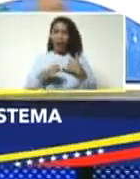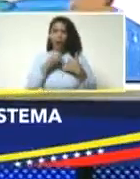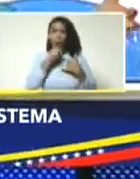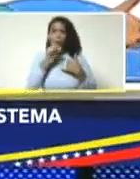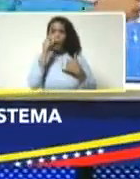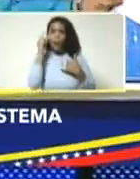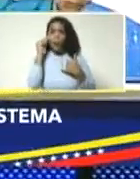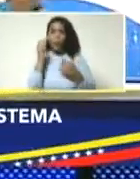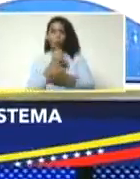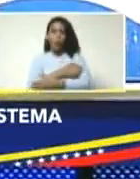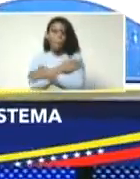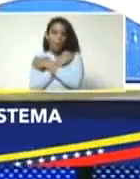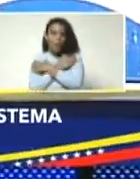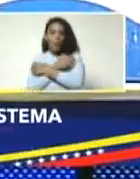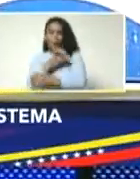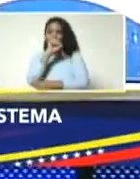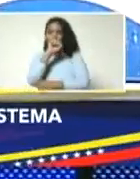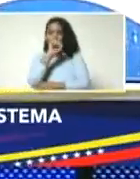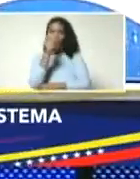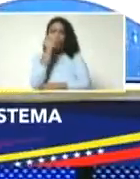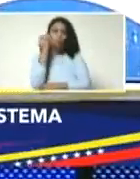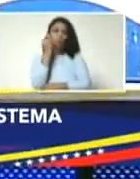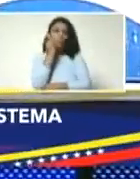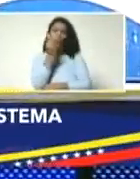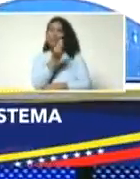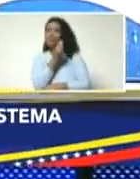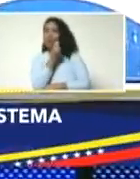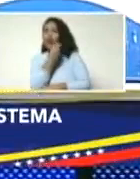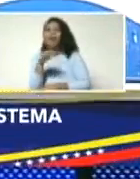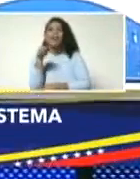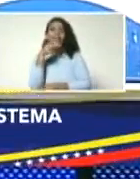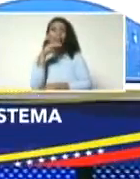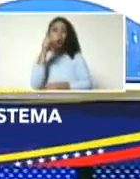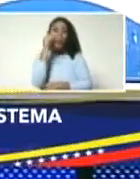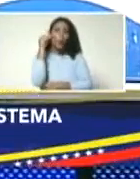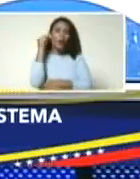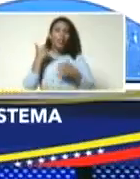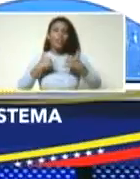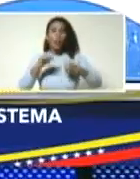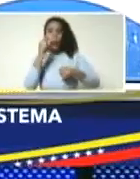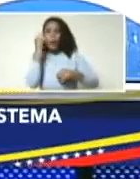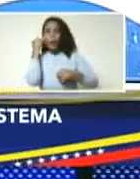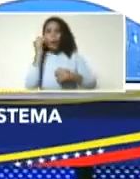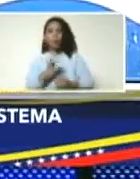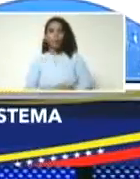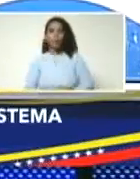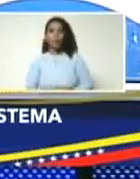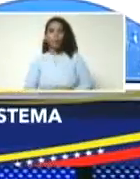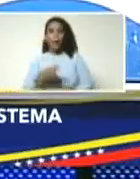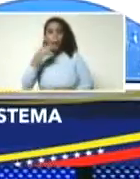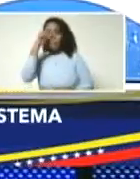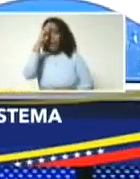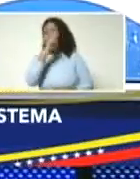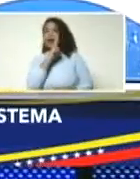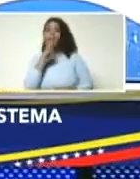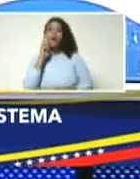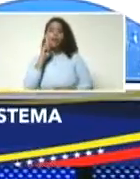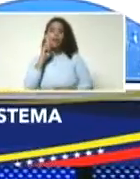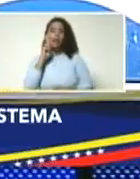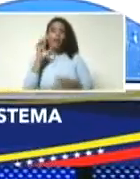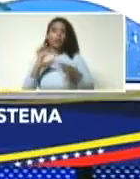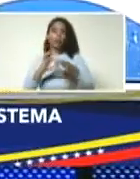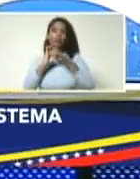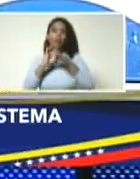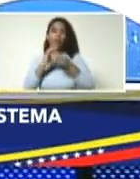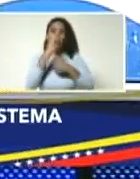abuelo y lo abraza, lo quiere, el nieto, la nieta, el hijo, la hija, el padre, la madre, y nos unimos